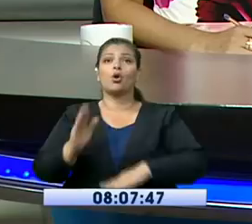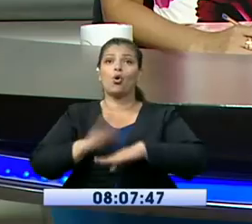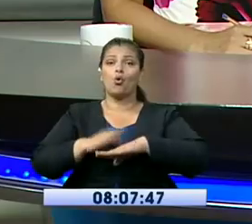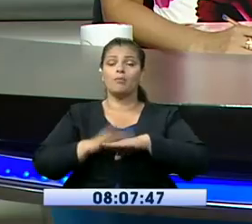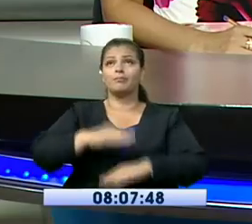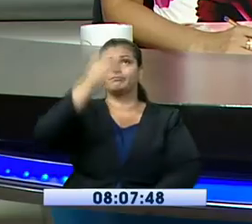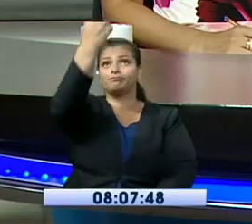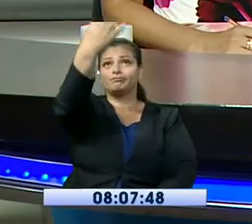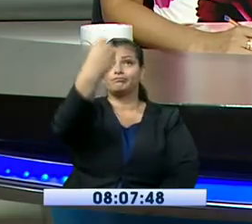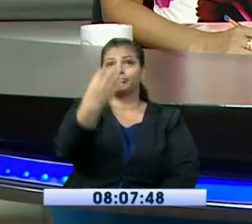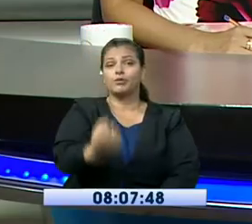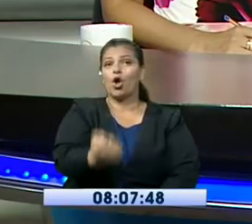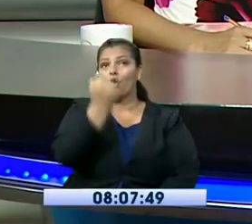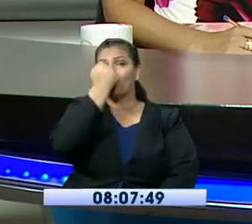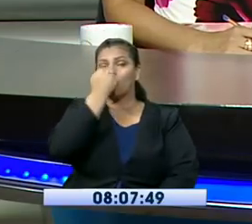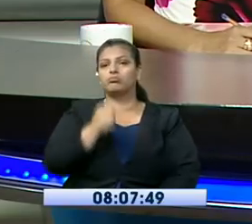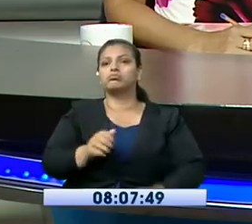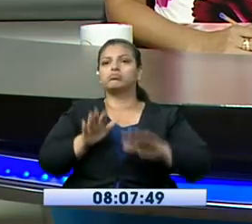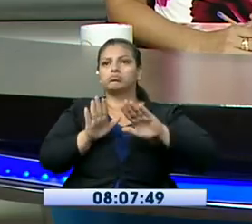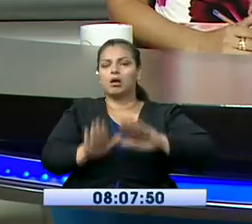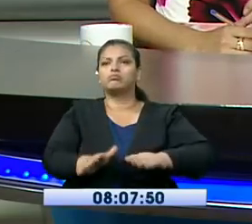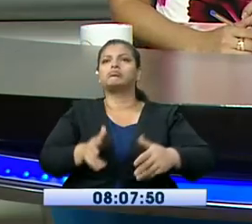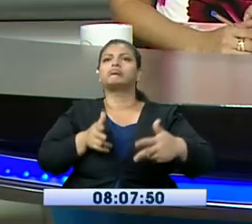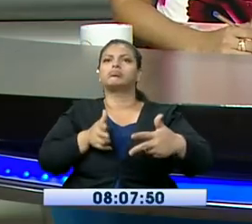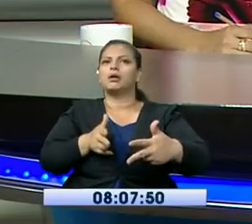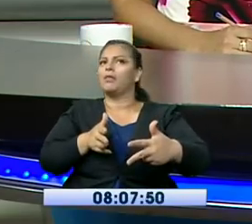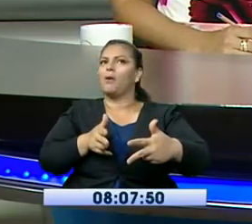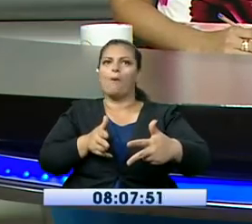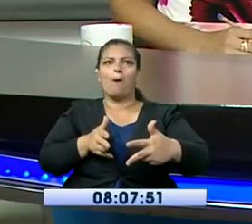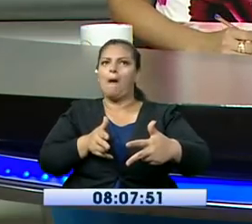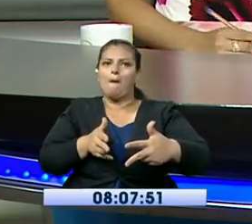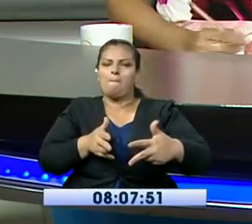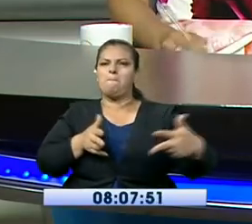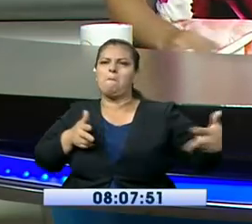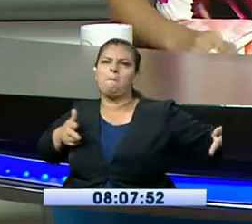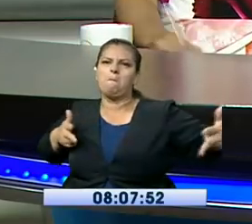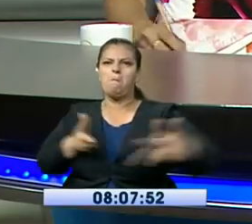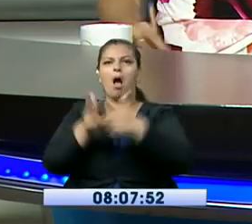llegaron para ese lugar para tomar el procedimiento respectivo